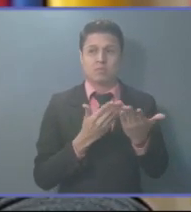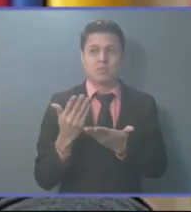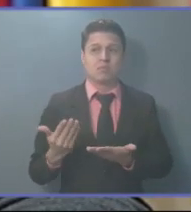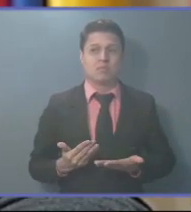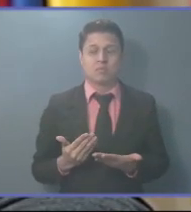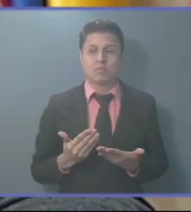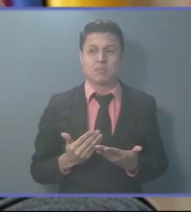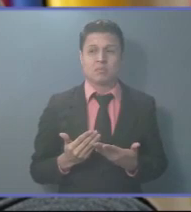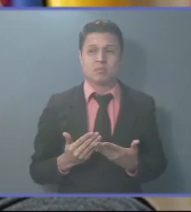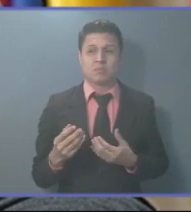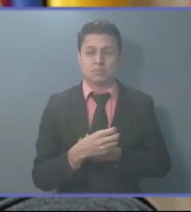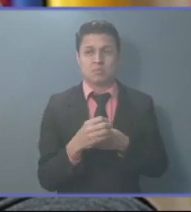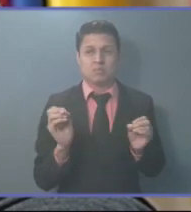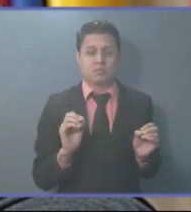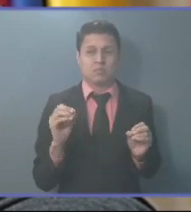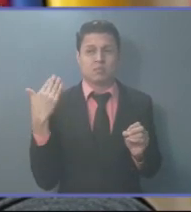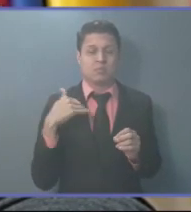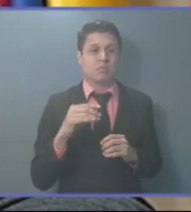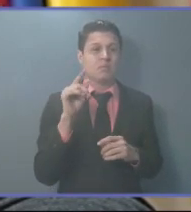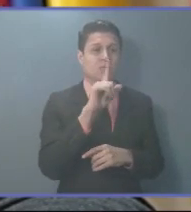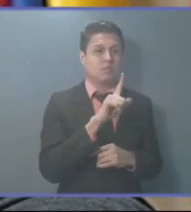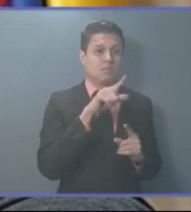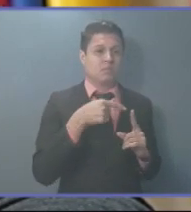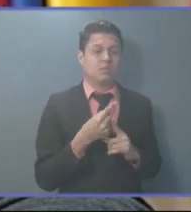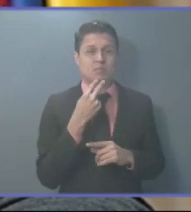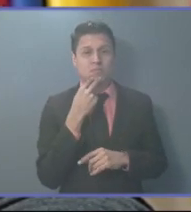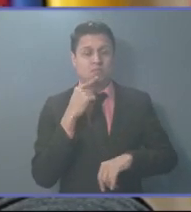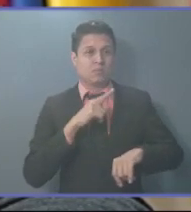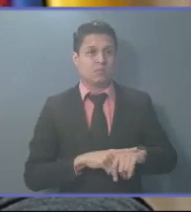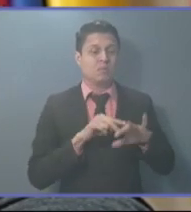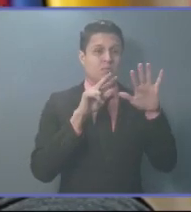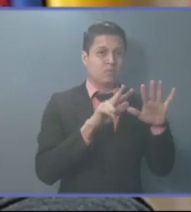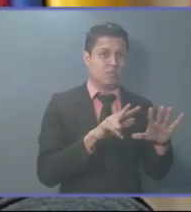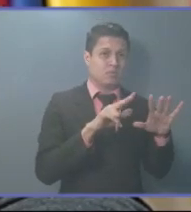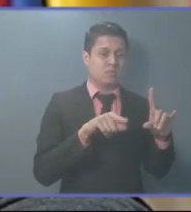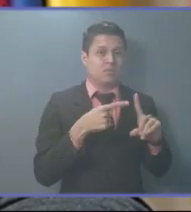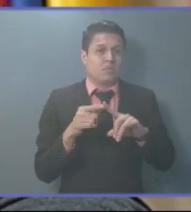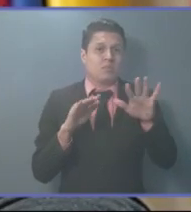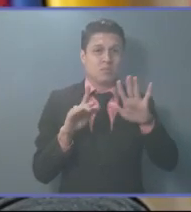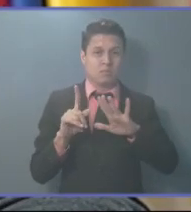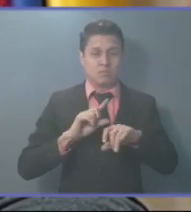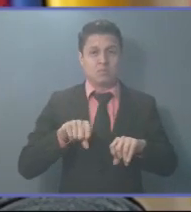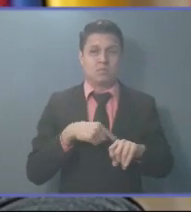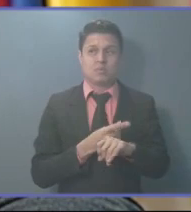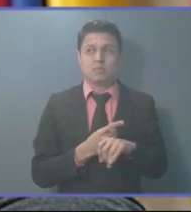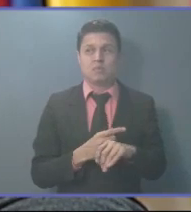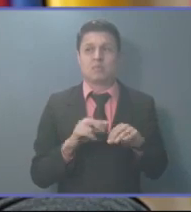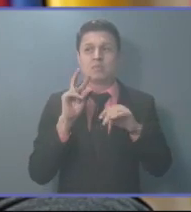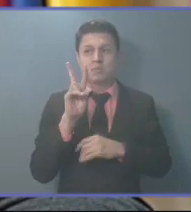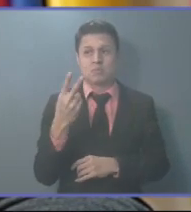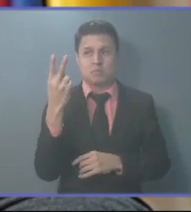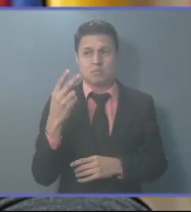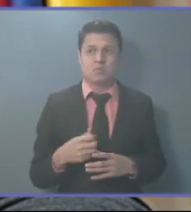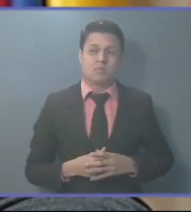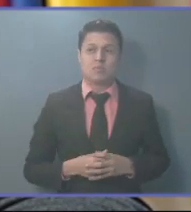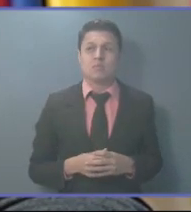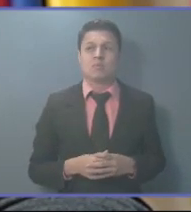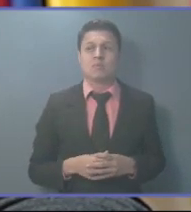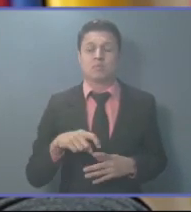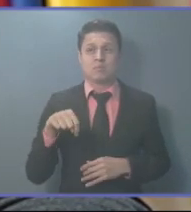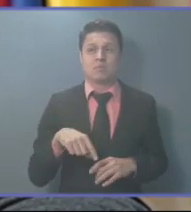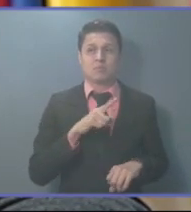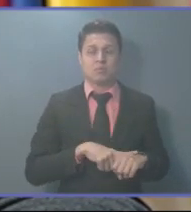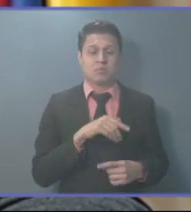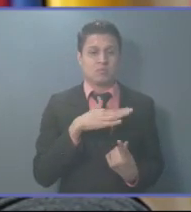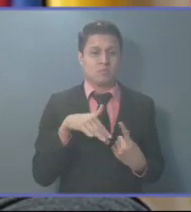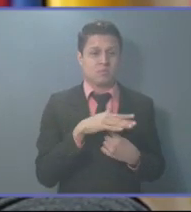en despacho ordinario de lunes a viernes en horario de las 8 a las 16 horas por manu 2 que la actual situación